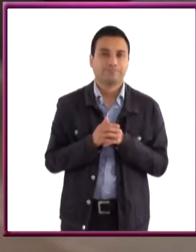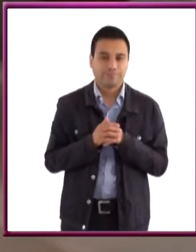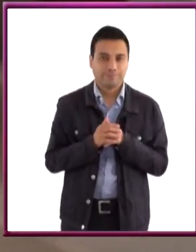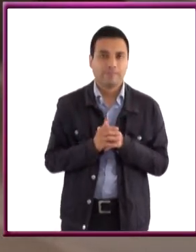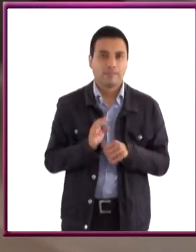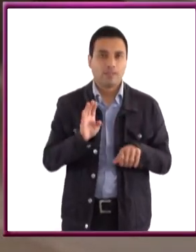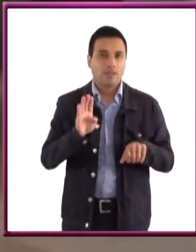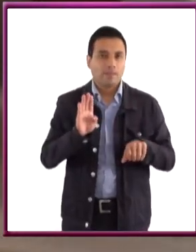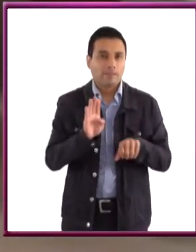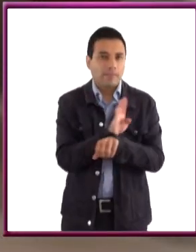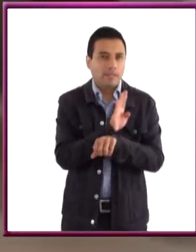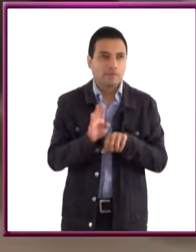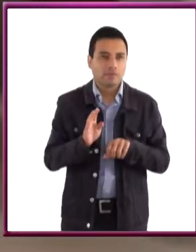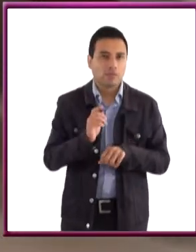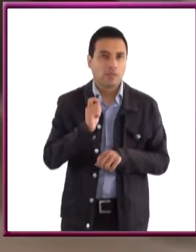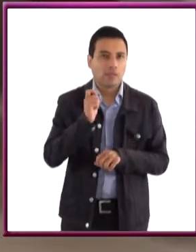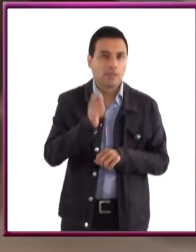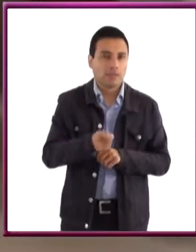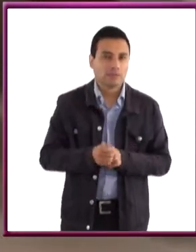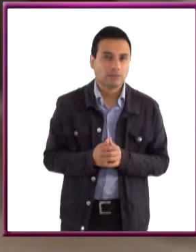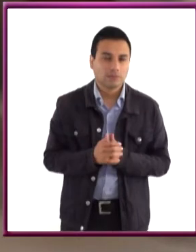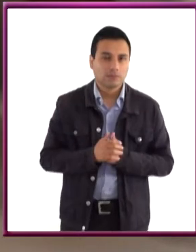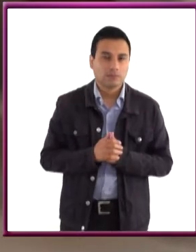decir que otro beneficio de